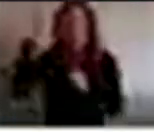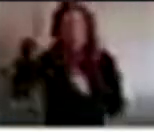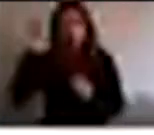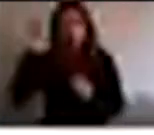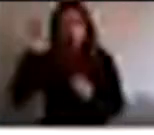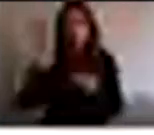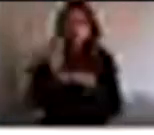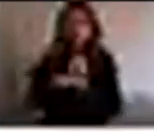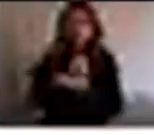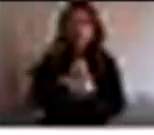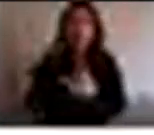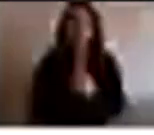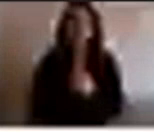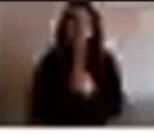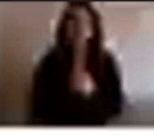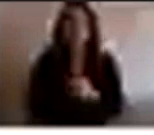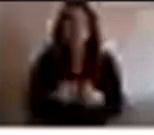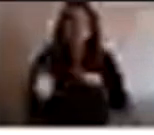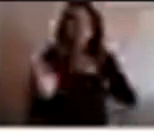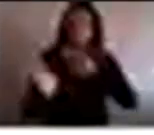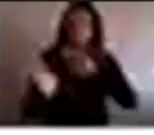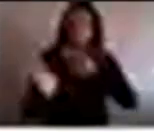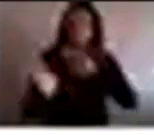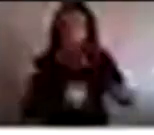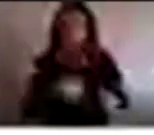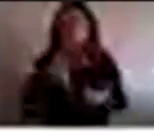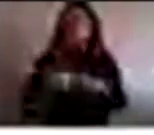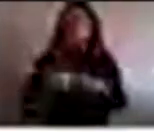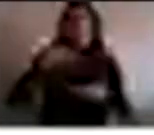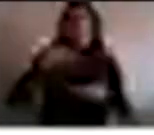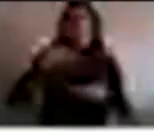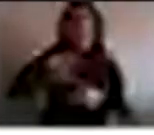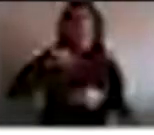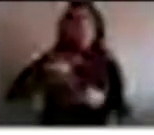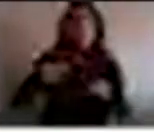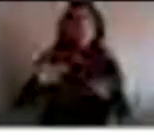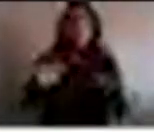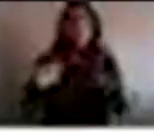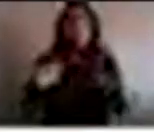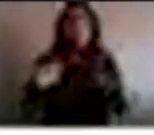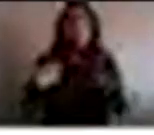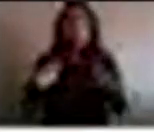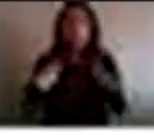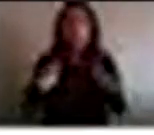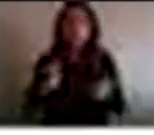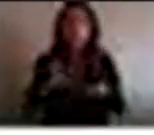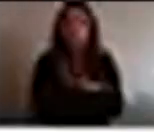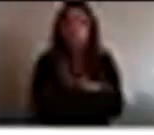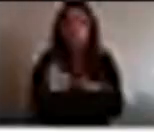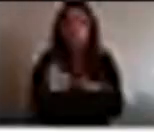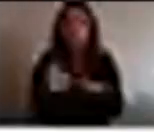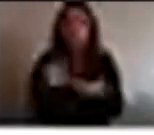empleadores a en el 2019 a despedir 6 veces más,